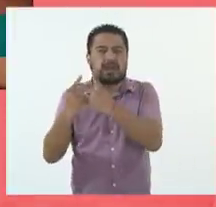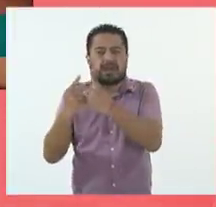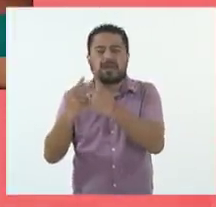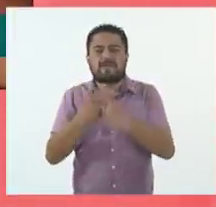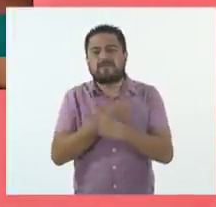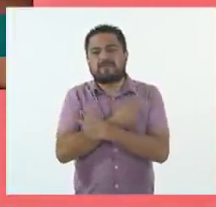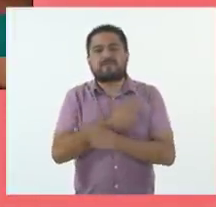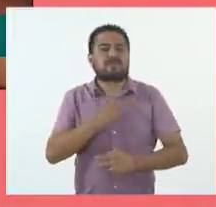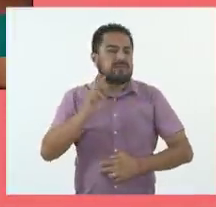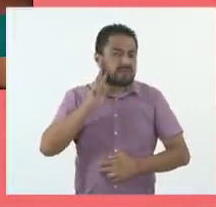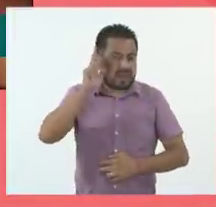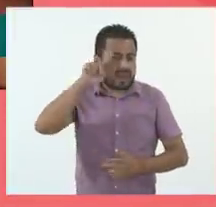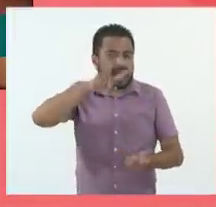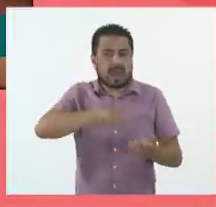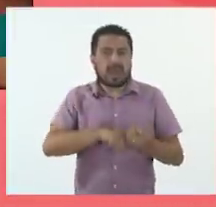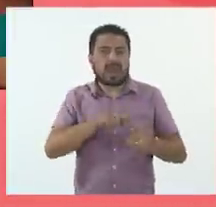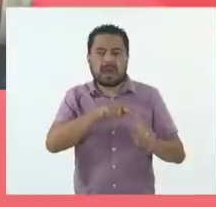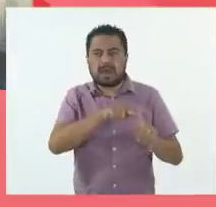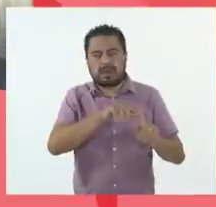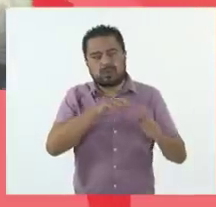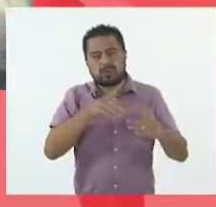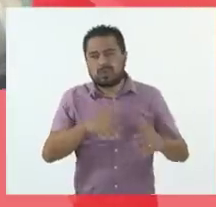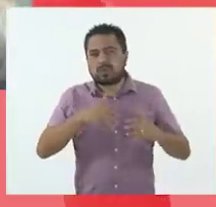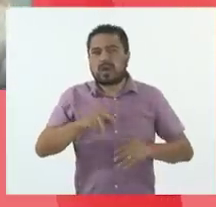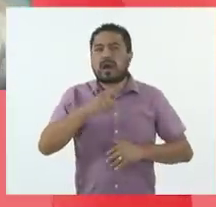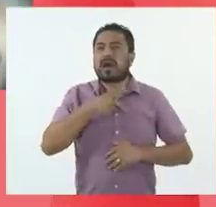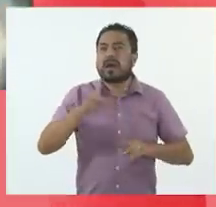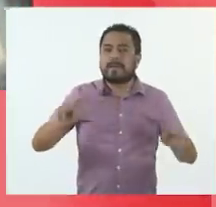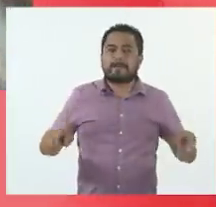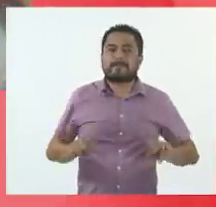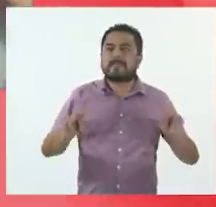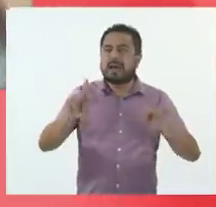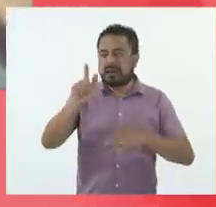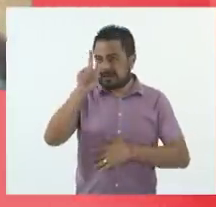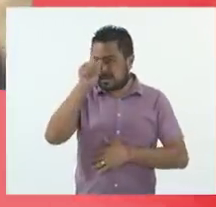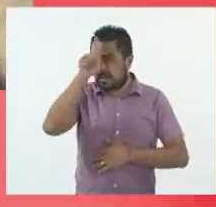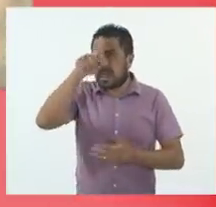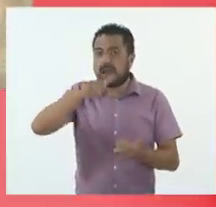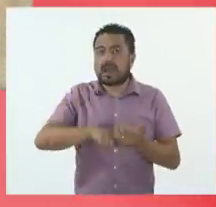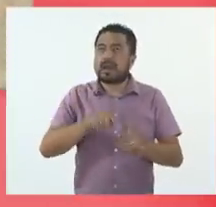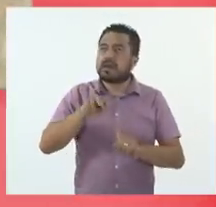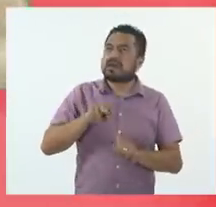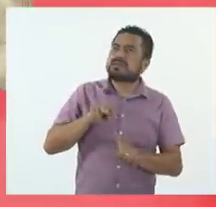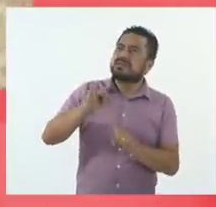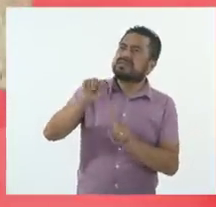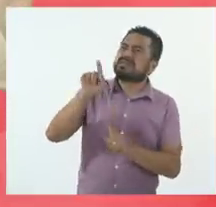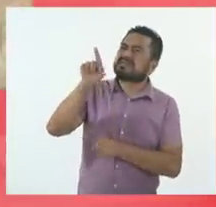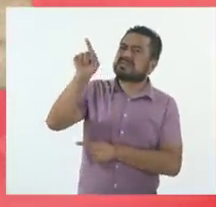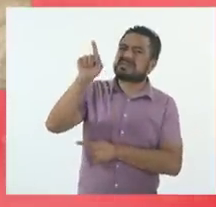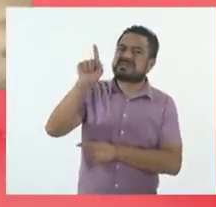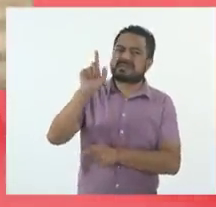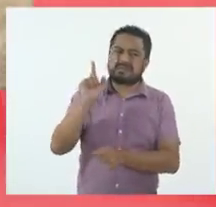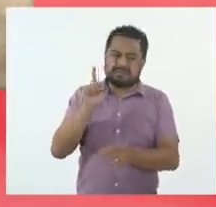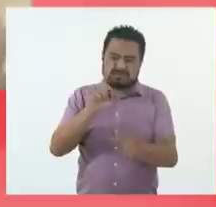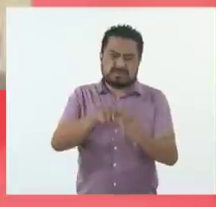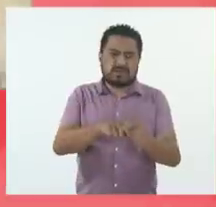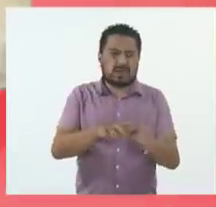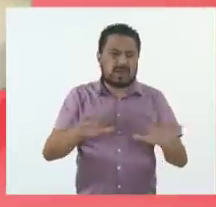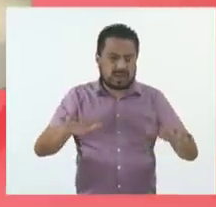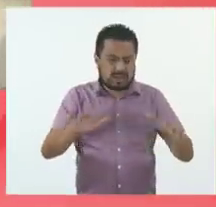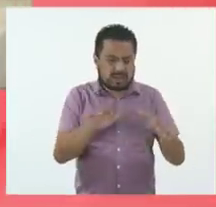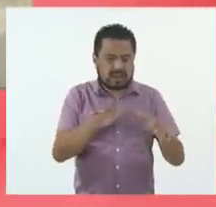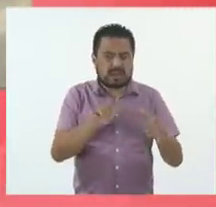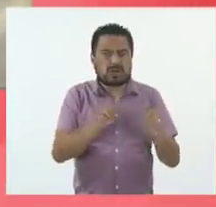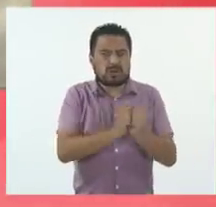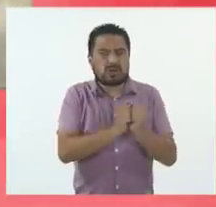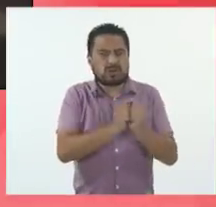apocalíptica. Tiene en la cabeza una paloma que significa el Espíritu Santo, que la está, impregnando, la está poniendo en